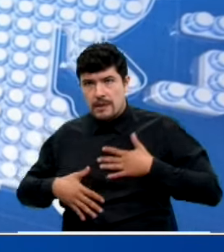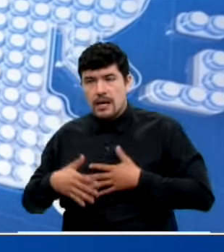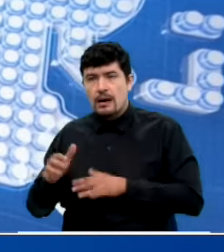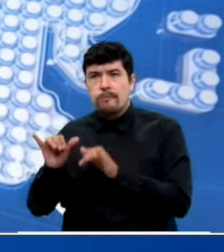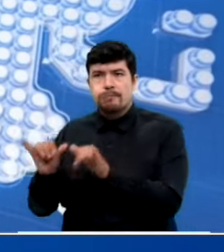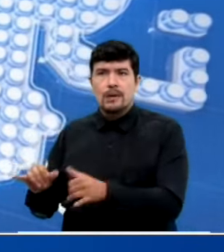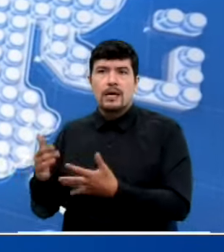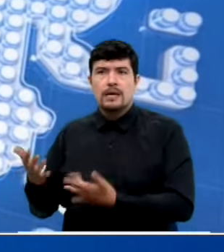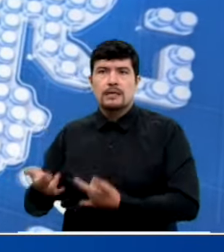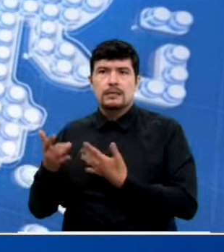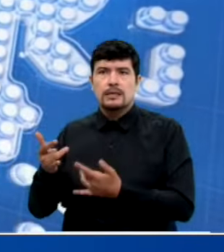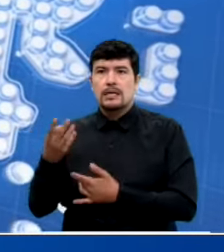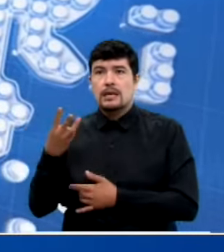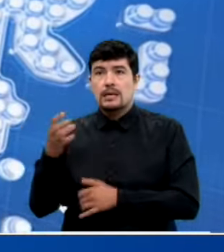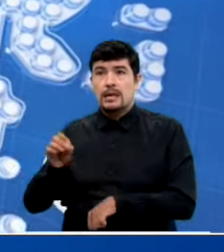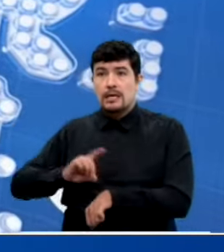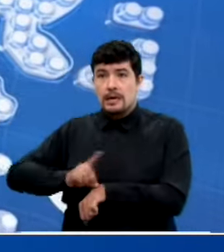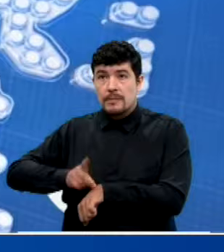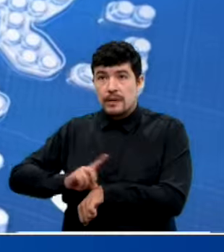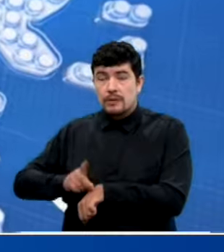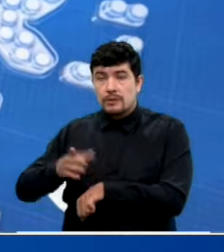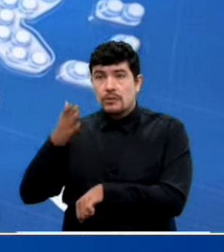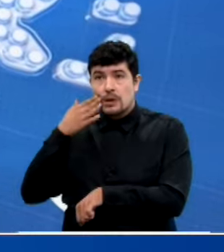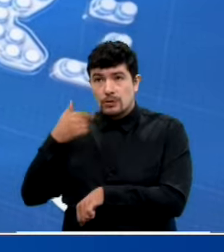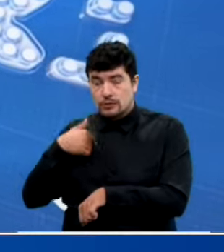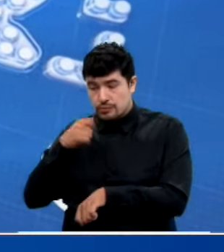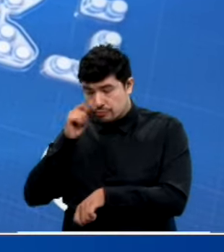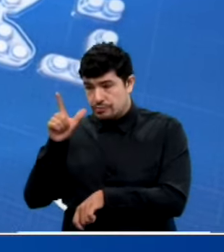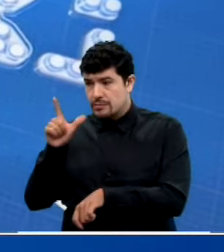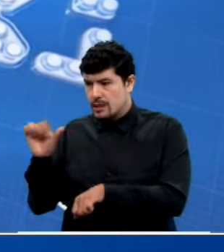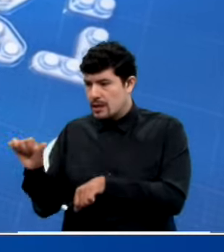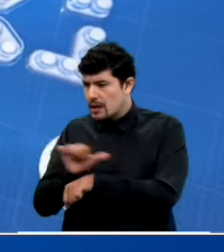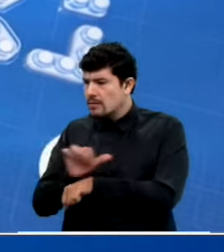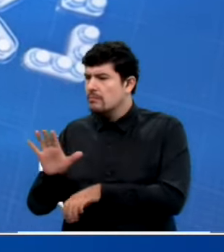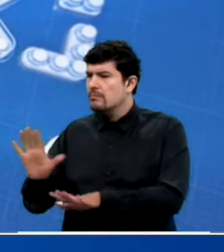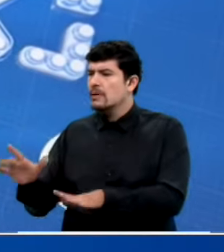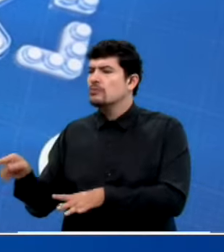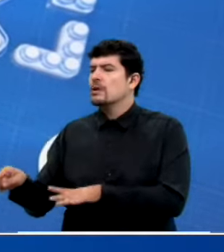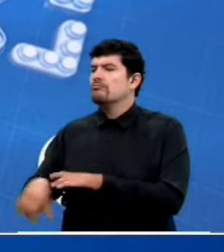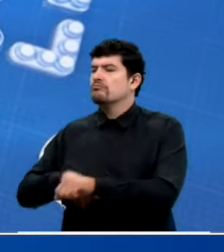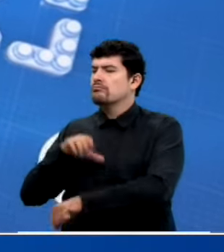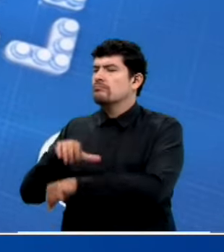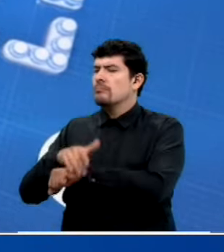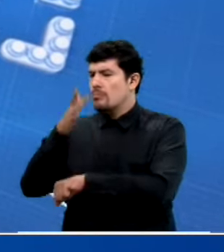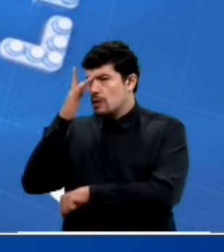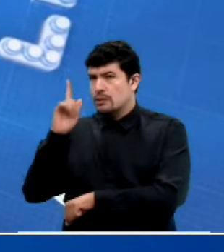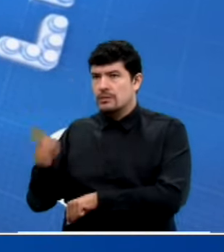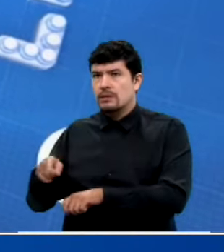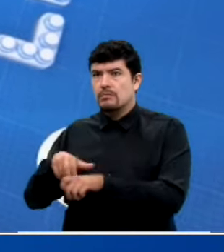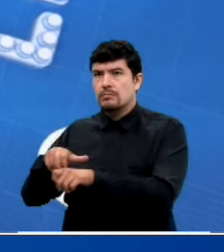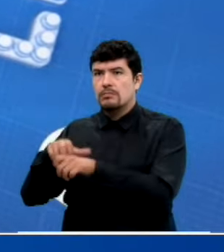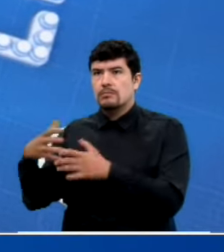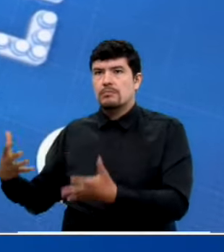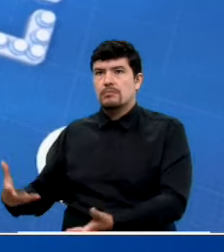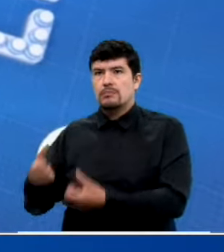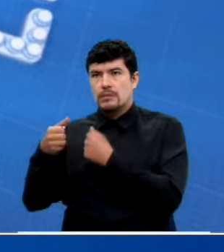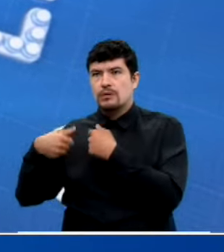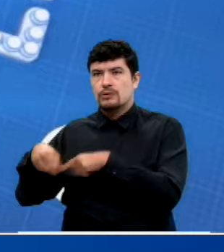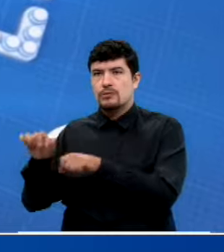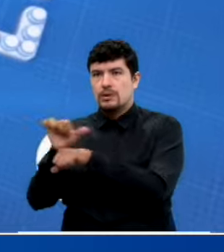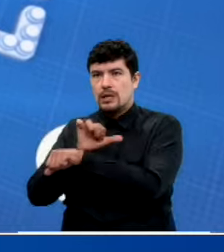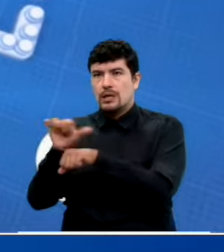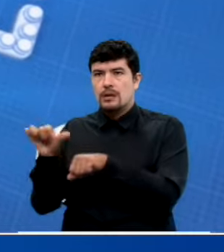esperar unos 30 minutos y una vez fue a prender el carro, le habrían dicho que quedaba capturado por unas armas encontradas en la